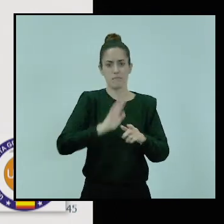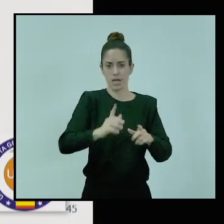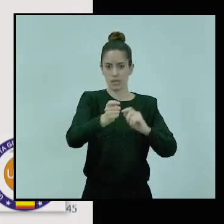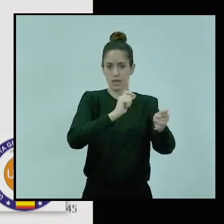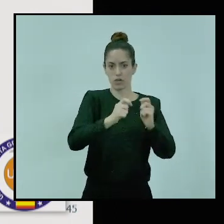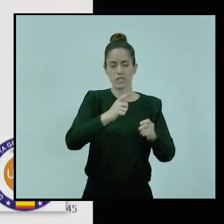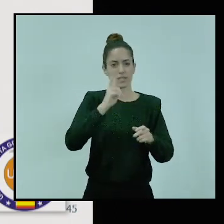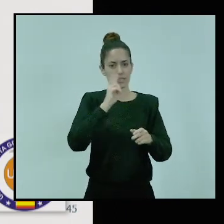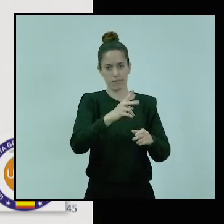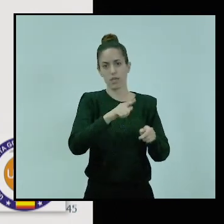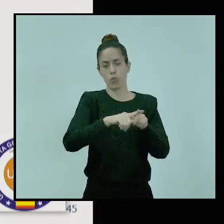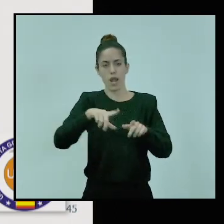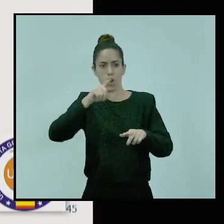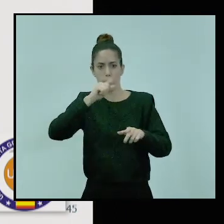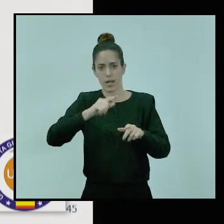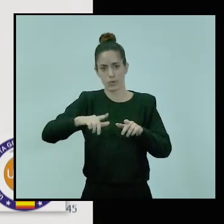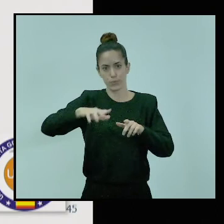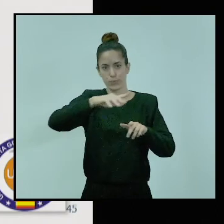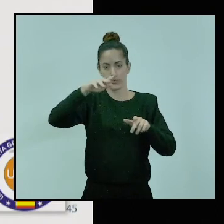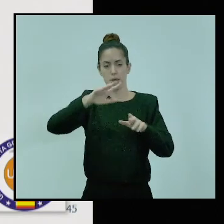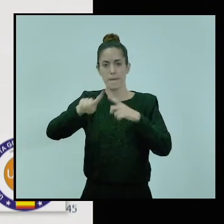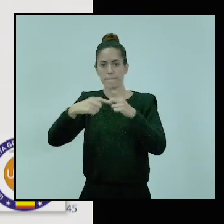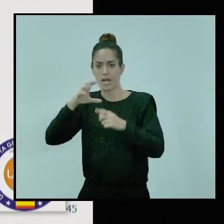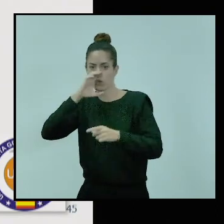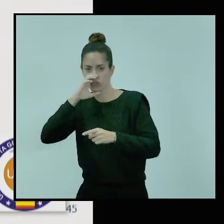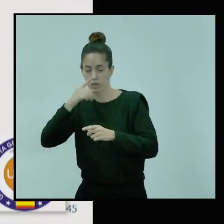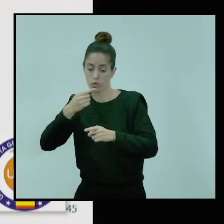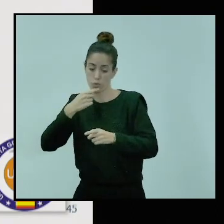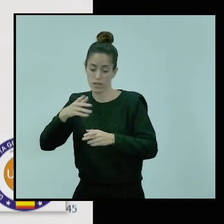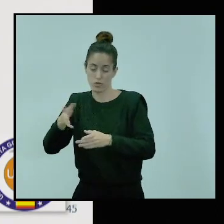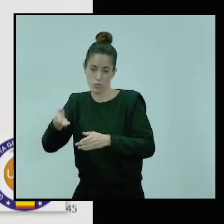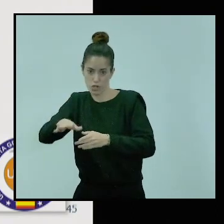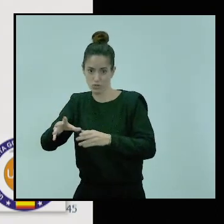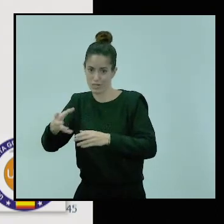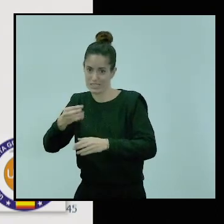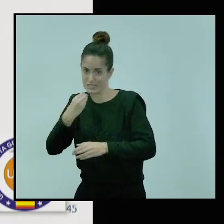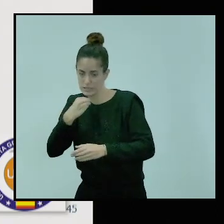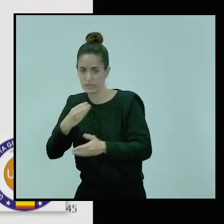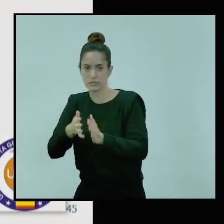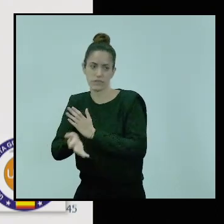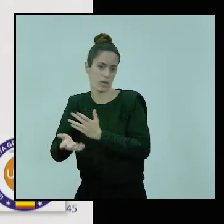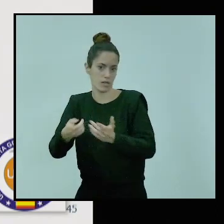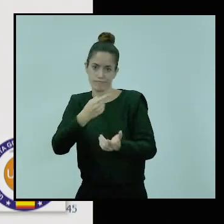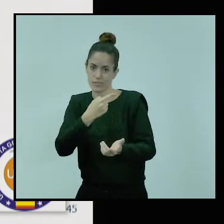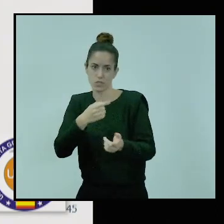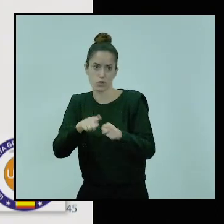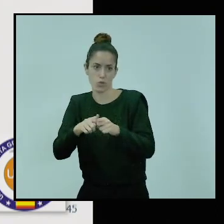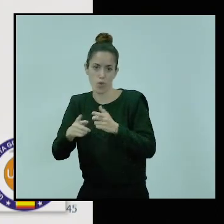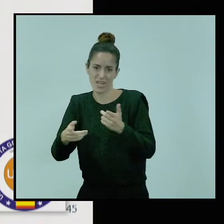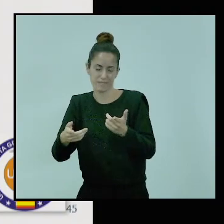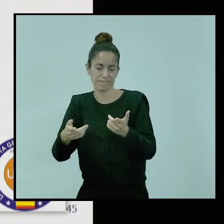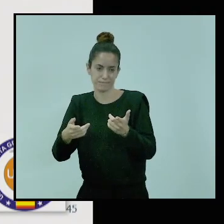es apocalíptico, con los pájaros huyendo en masa y los cerdos devorando los restos de los cadáveres. Eso es lo que